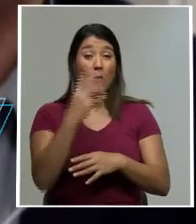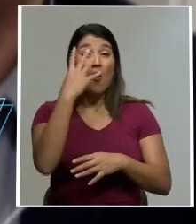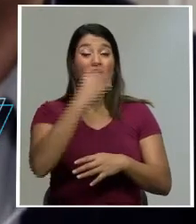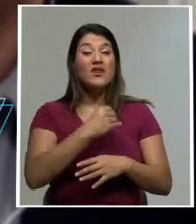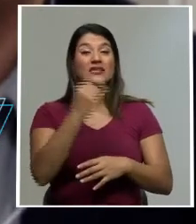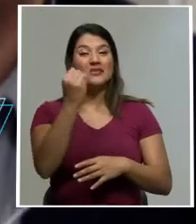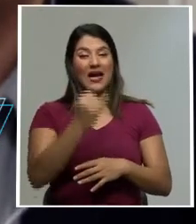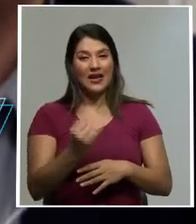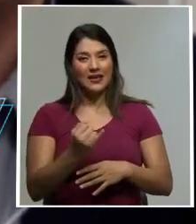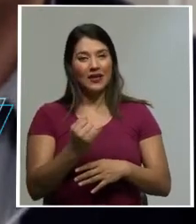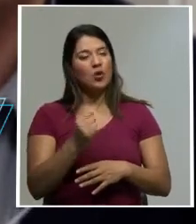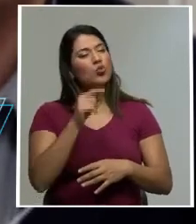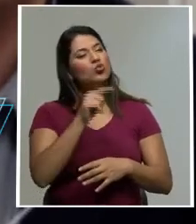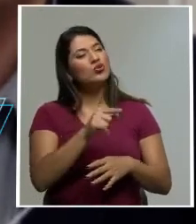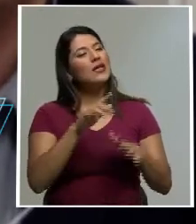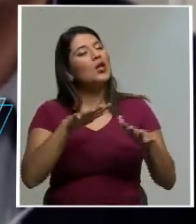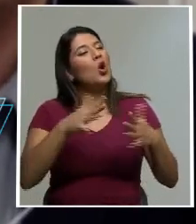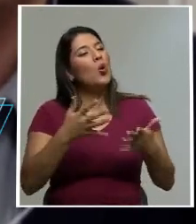dónde escribe David Cruz?